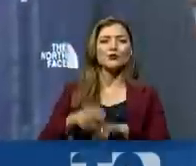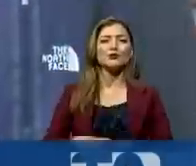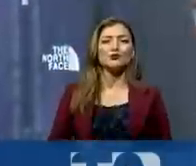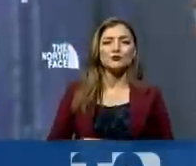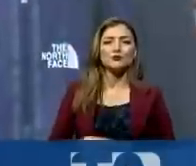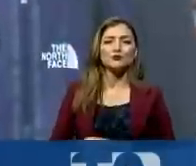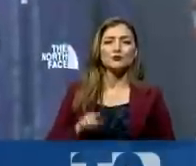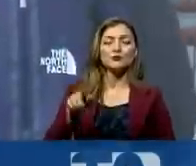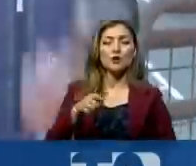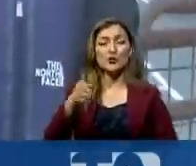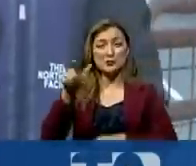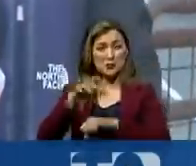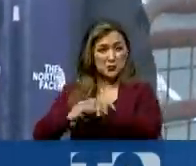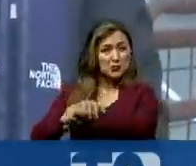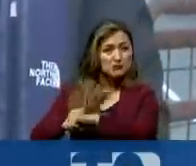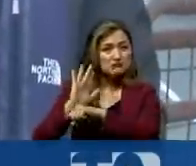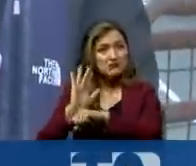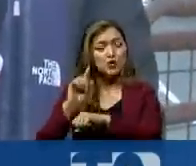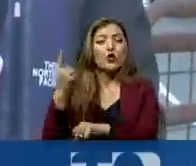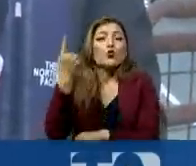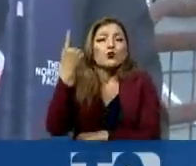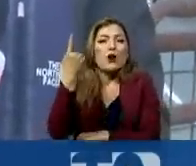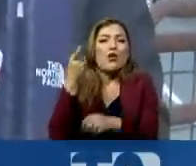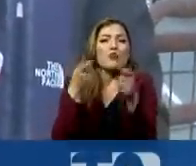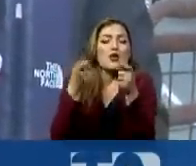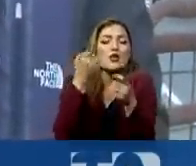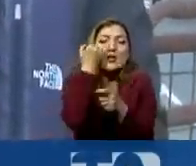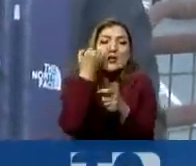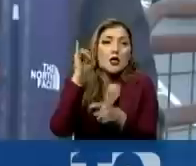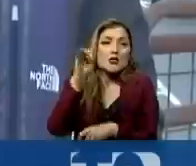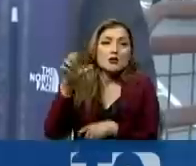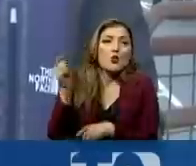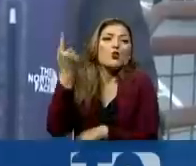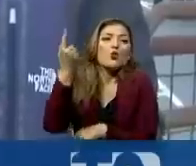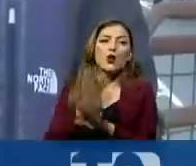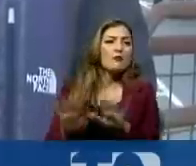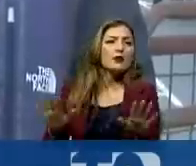detenciones o solamente la de el dirigente indígena de leonidas iza